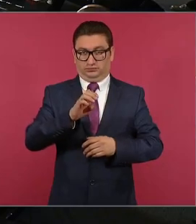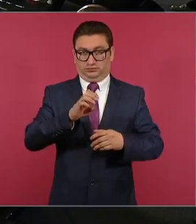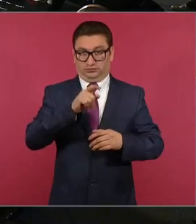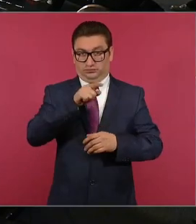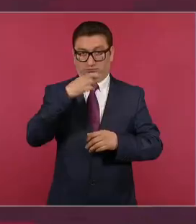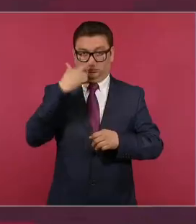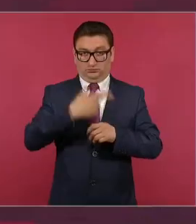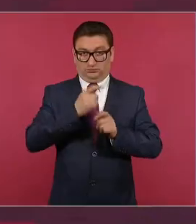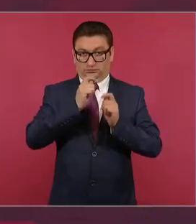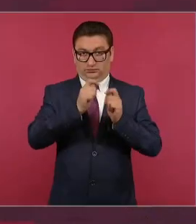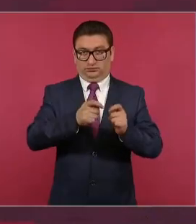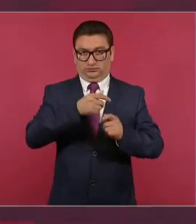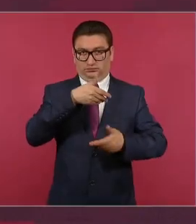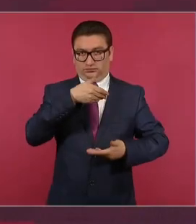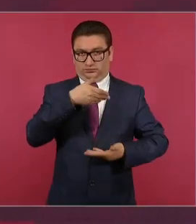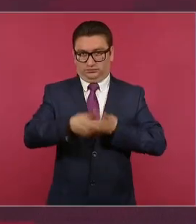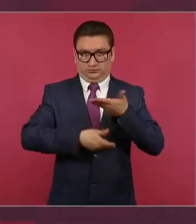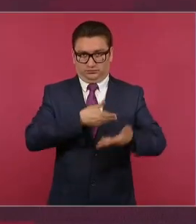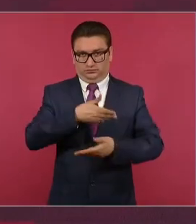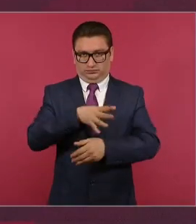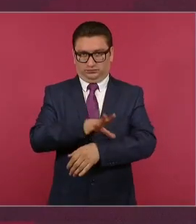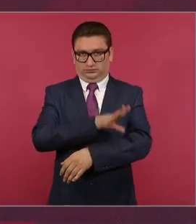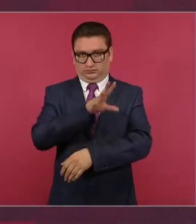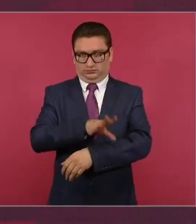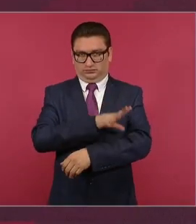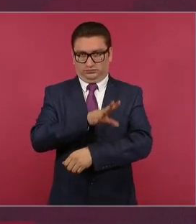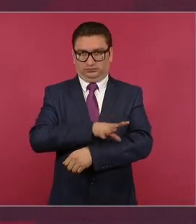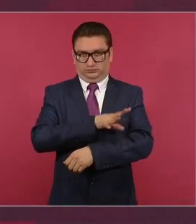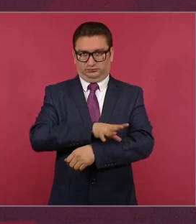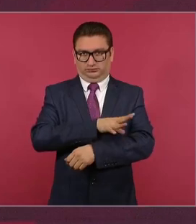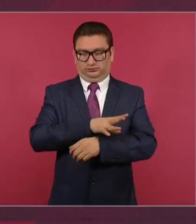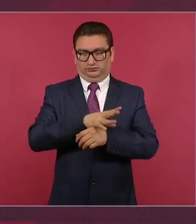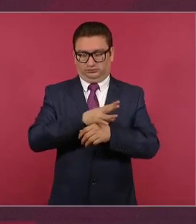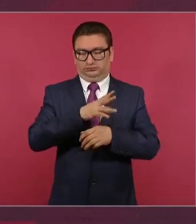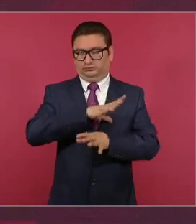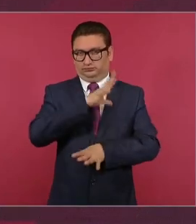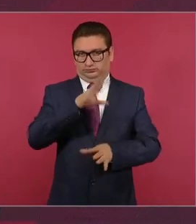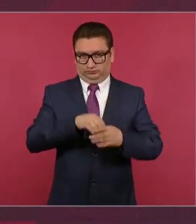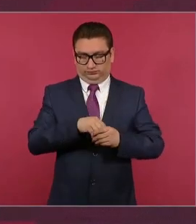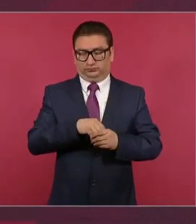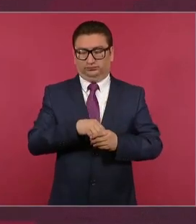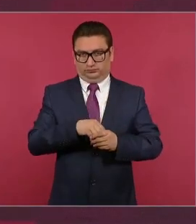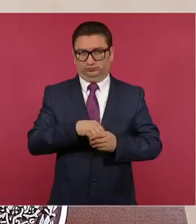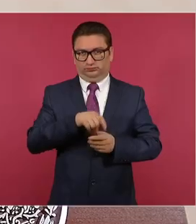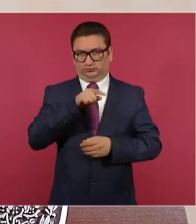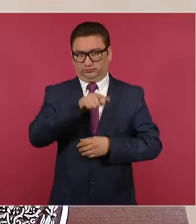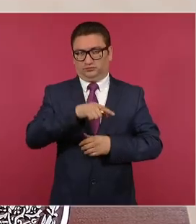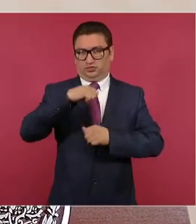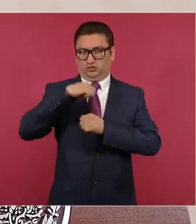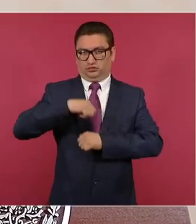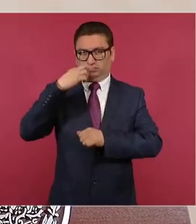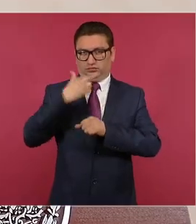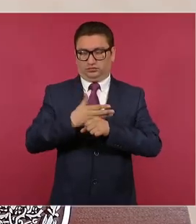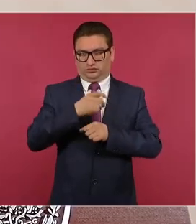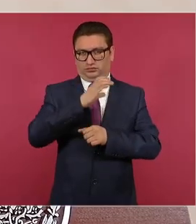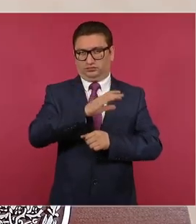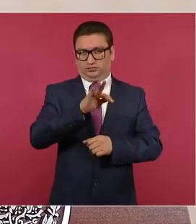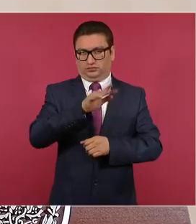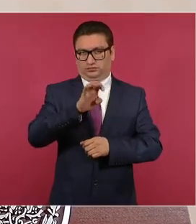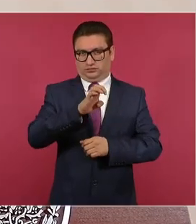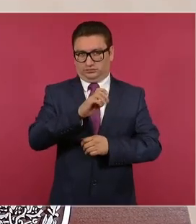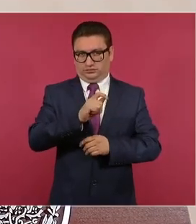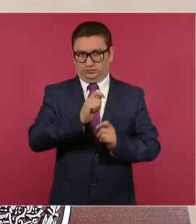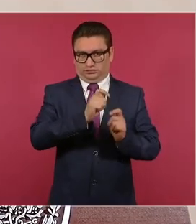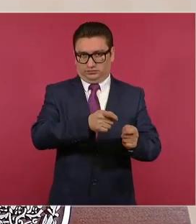cargo del servicio de la energía eléctrica, de ofrecer el servicio de